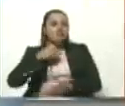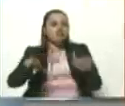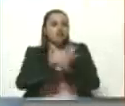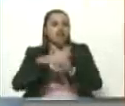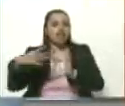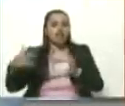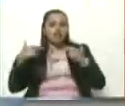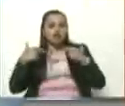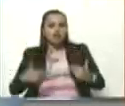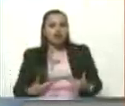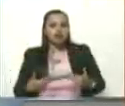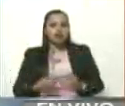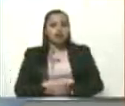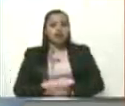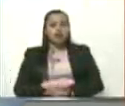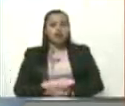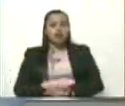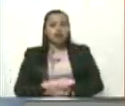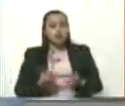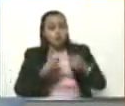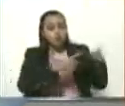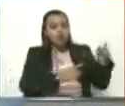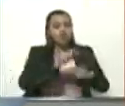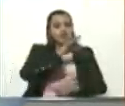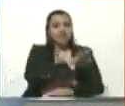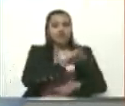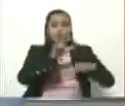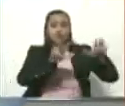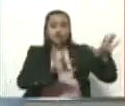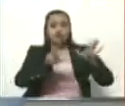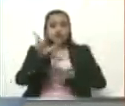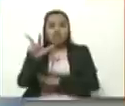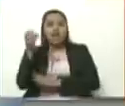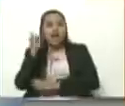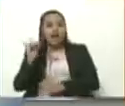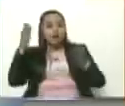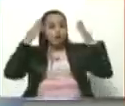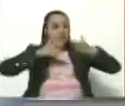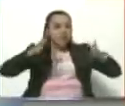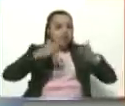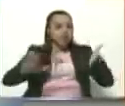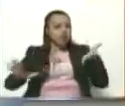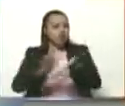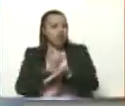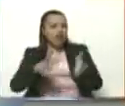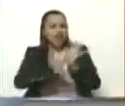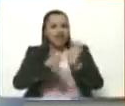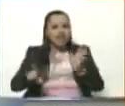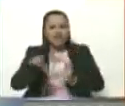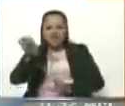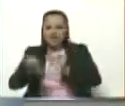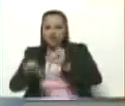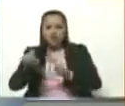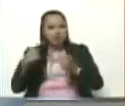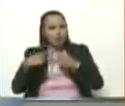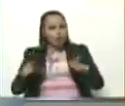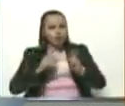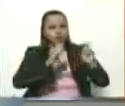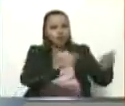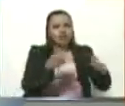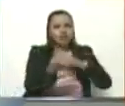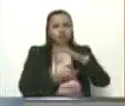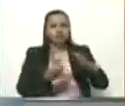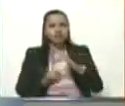y 383 recibieron orientaciones jurídicas y revisiones a otros 20 con esta oficina